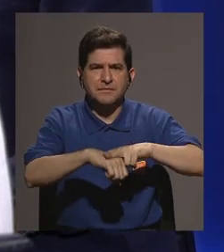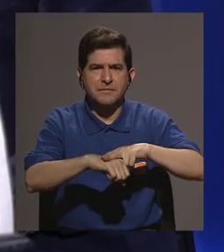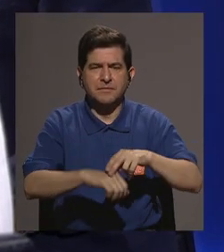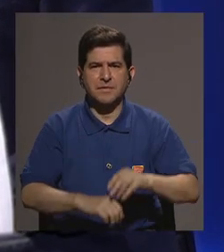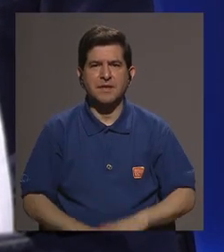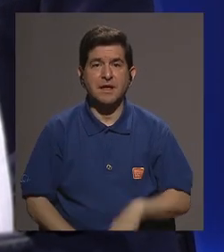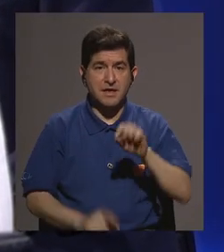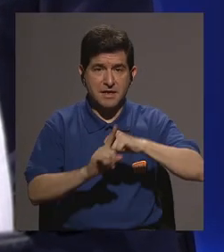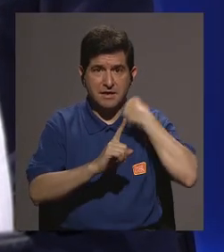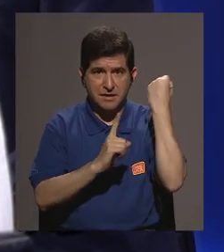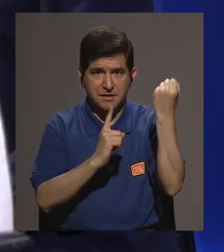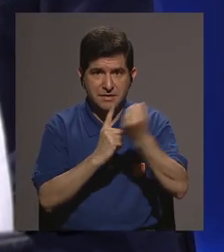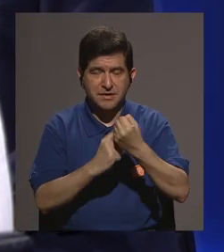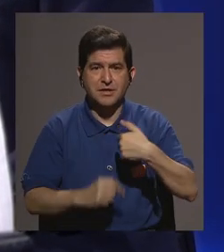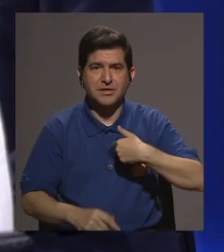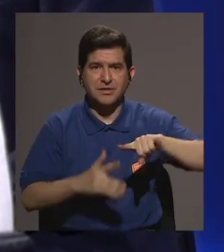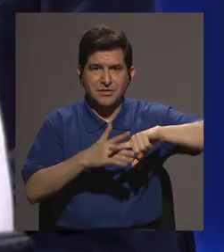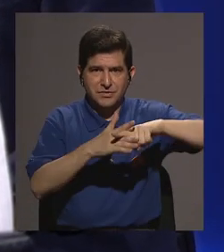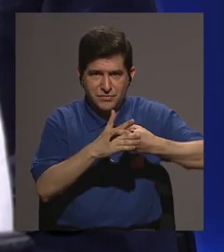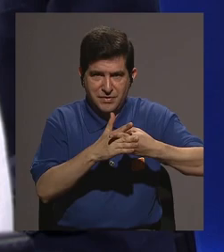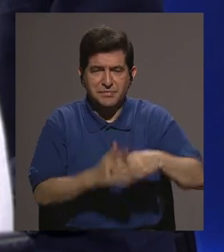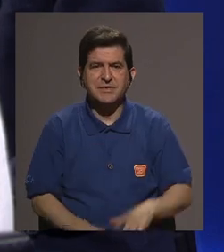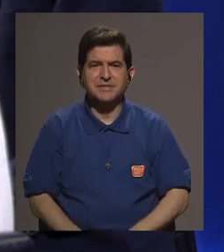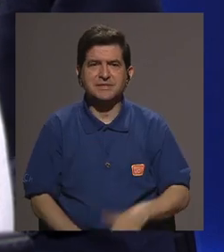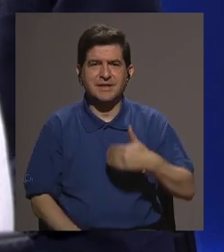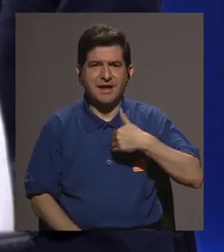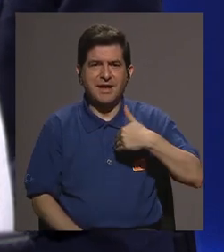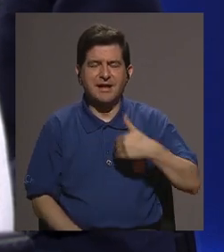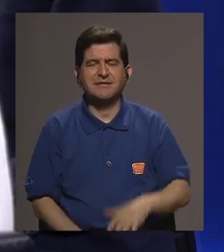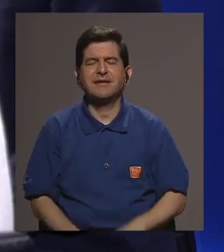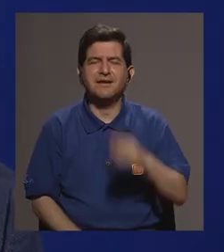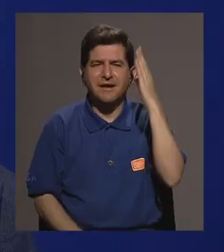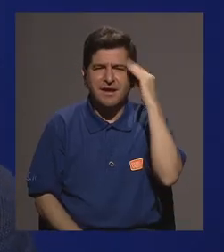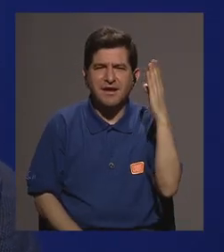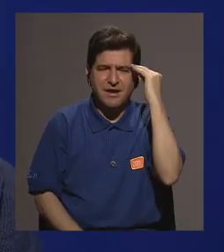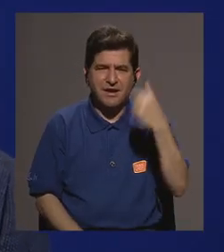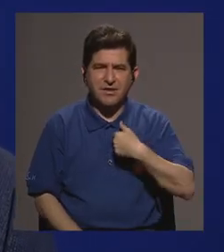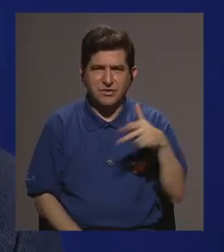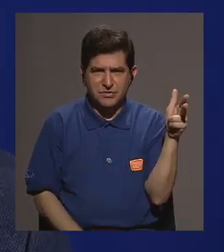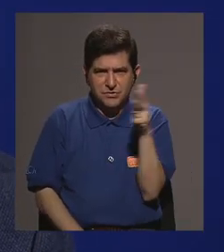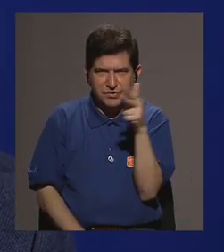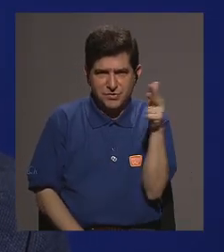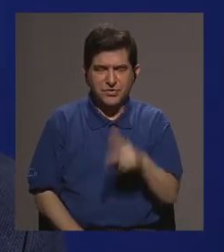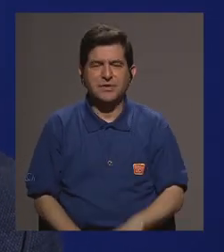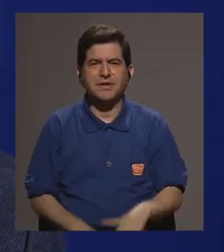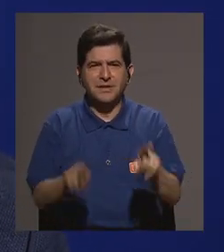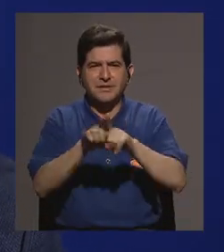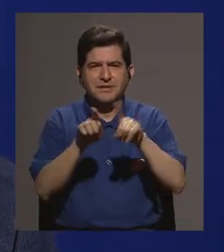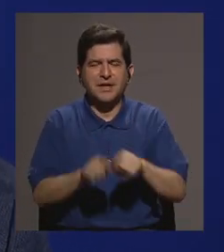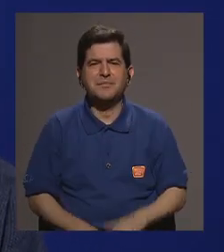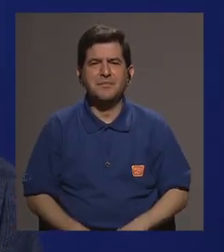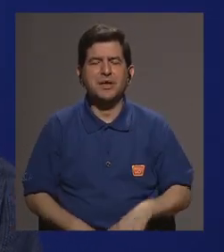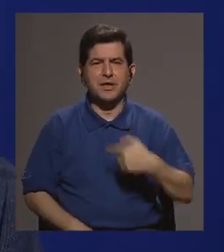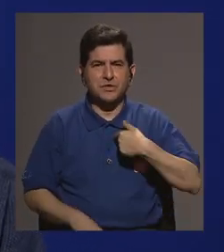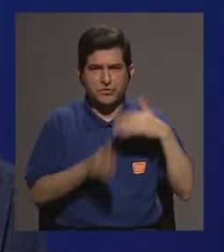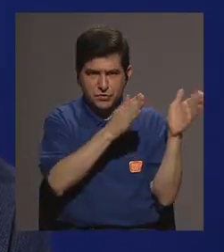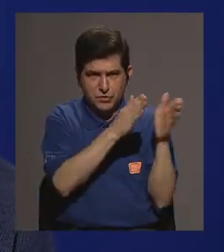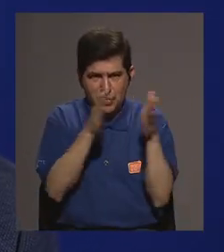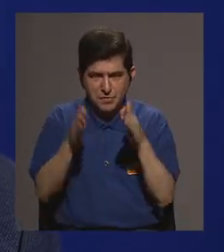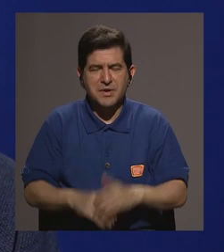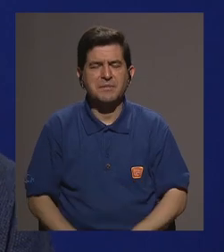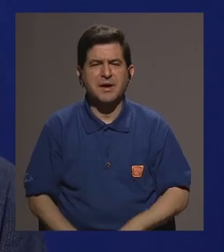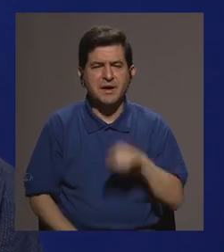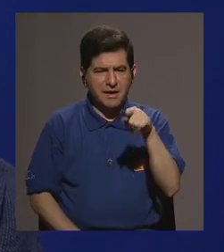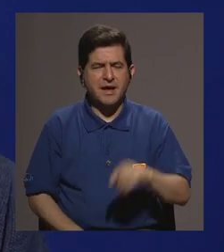natural y eso fue cuando yo empecé quería de experiencia ayudando a otra gente fui camarógrafo y sonidista de esos